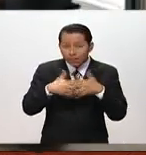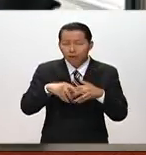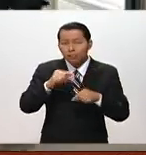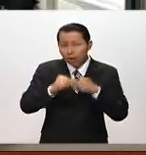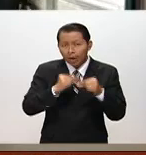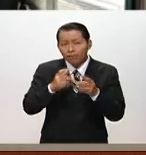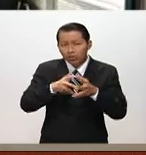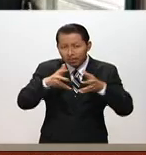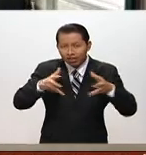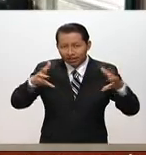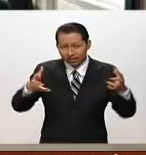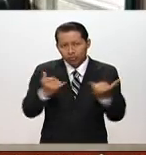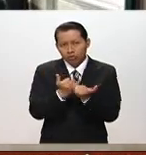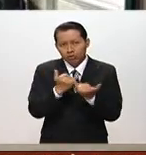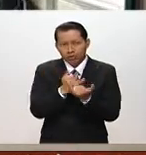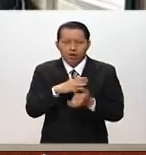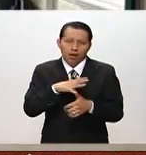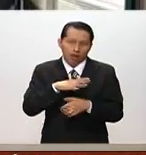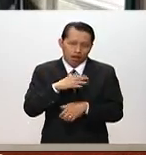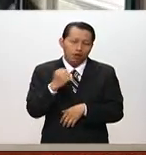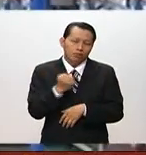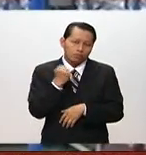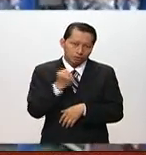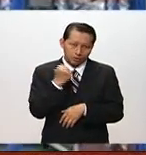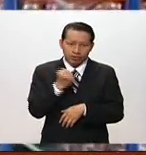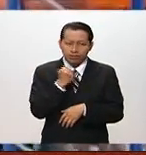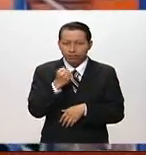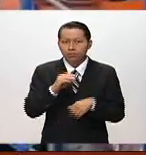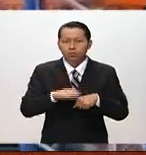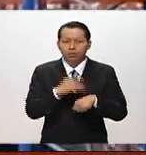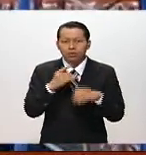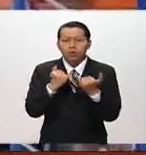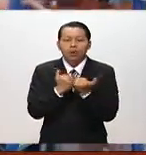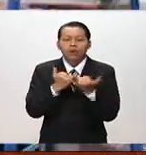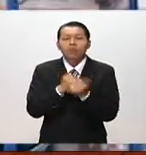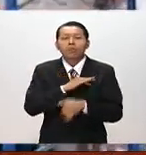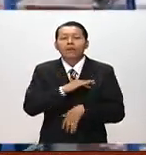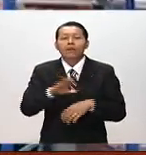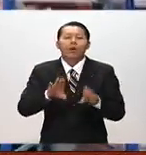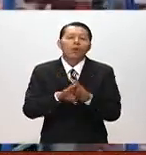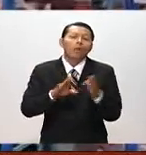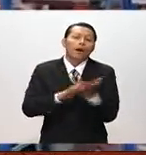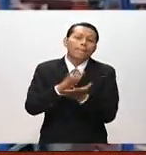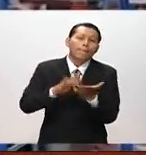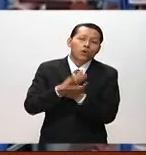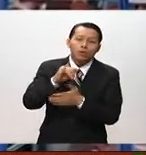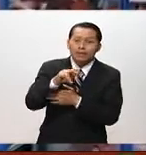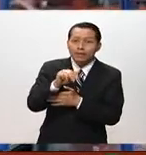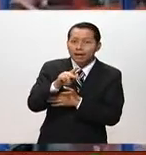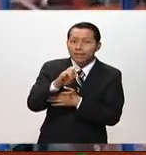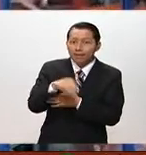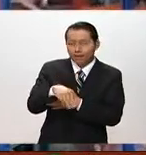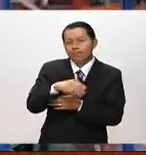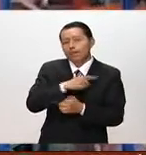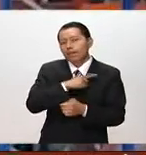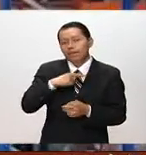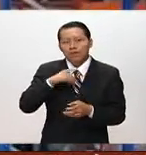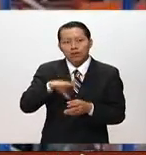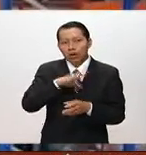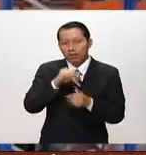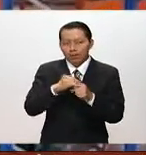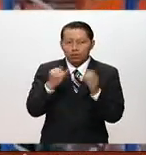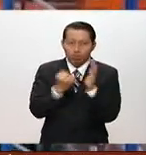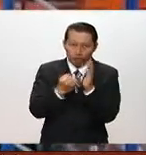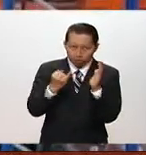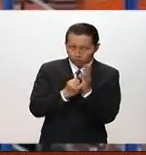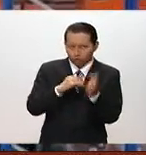creciendo y afortunadamente, pues para que recibas el apoyo de INADEM tienes que tener todos tus impuestos,